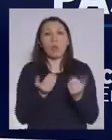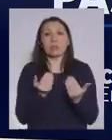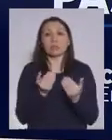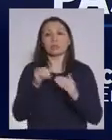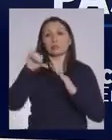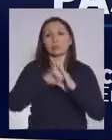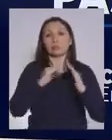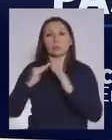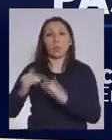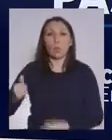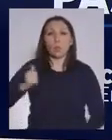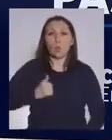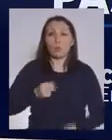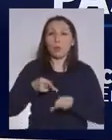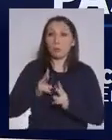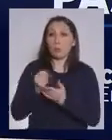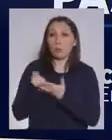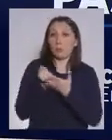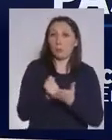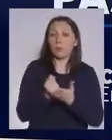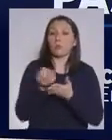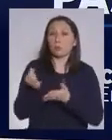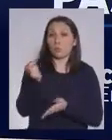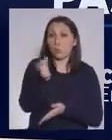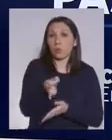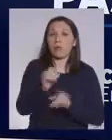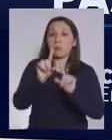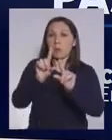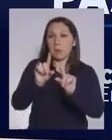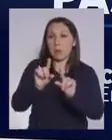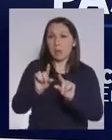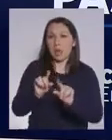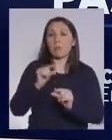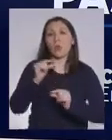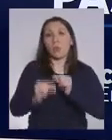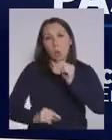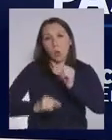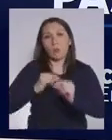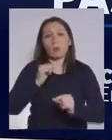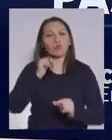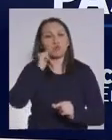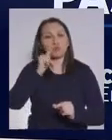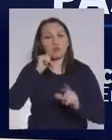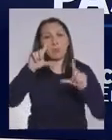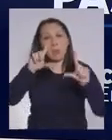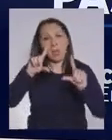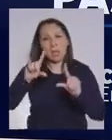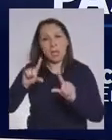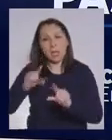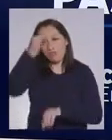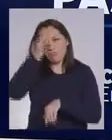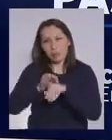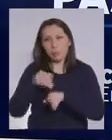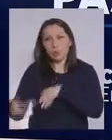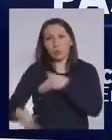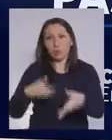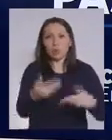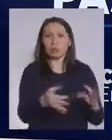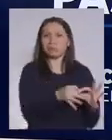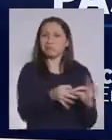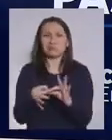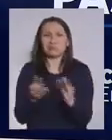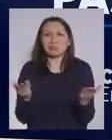confinamiento que ha permitido como usted muy bien lo ha señalado y reduciendo de manera progresiva los índices de contagio en